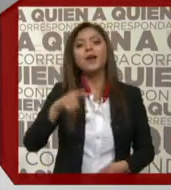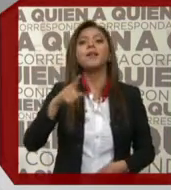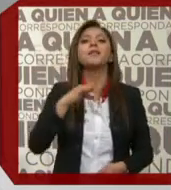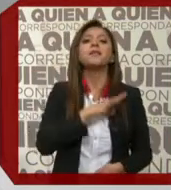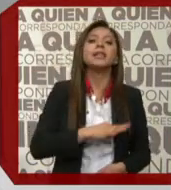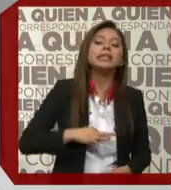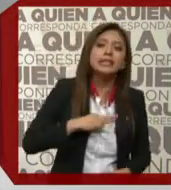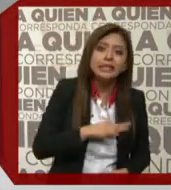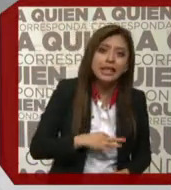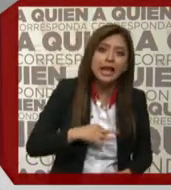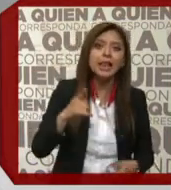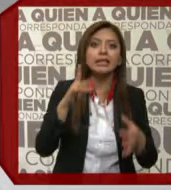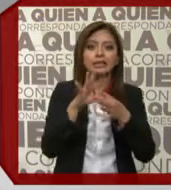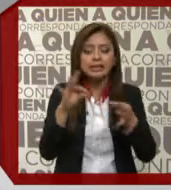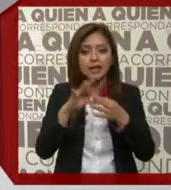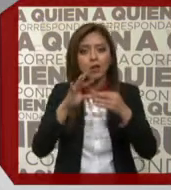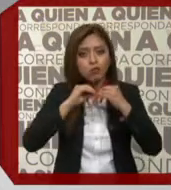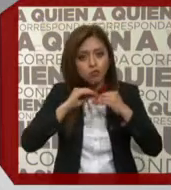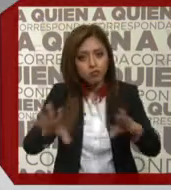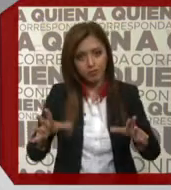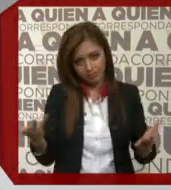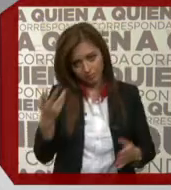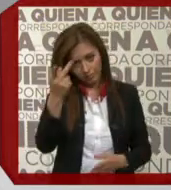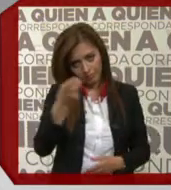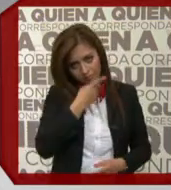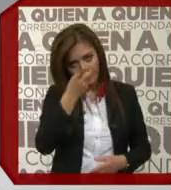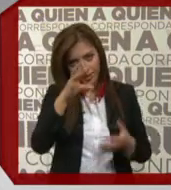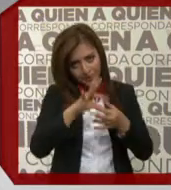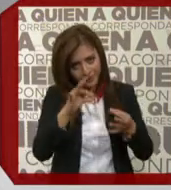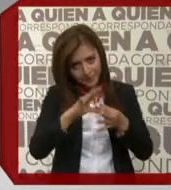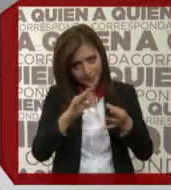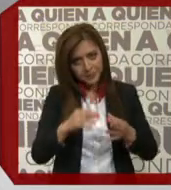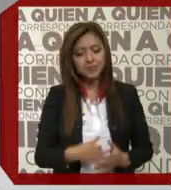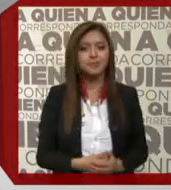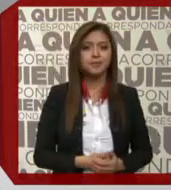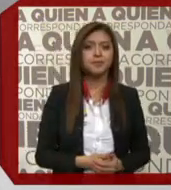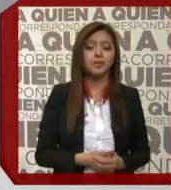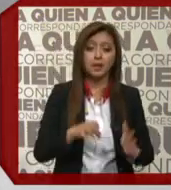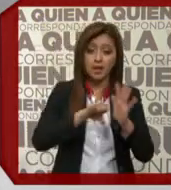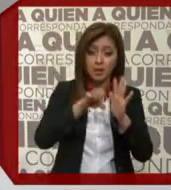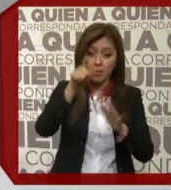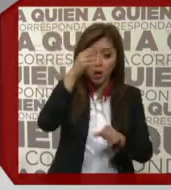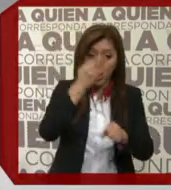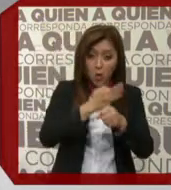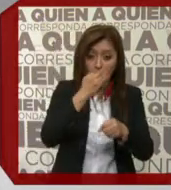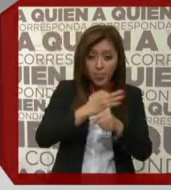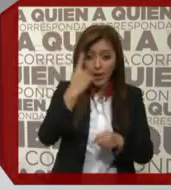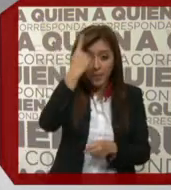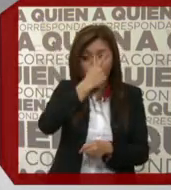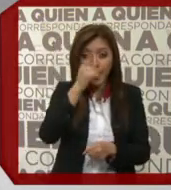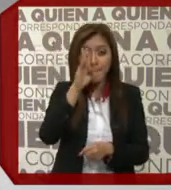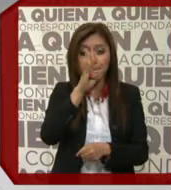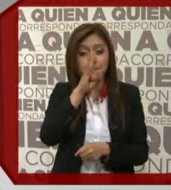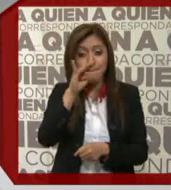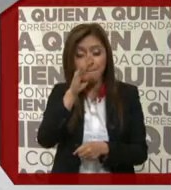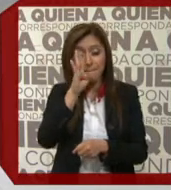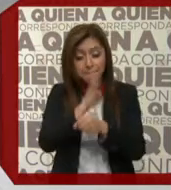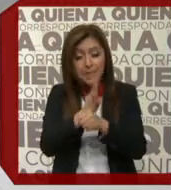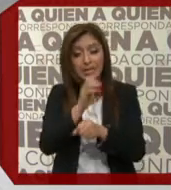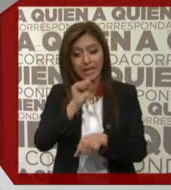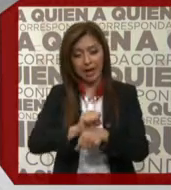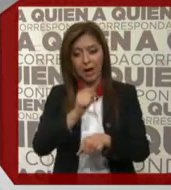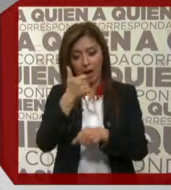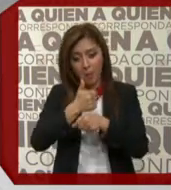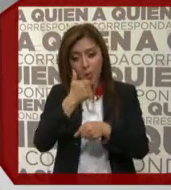mi niña. Pues no, hay que ubicar al público donde estamos. Okay, es Jorge. Avisarle que, así como lo ve usted, que parece bisabuelo, no, apenas es apenas abuelo. Apenas soy abuelo, Jorge.